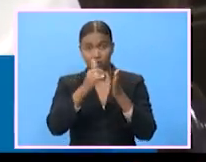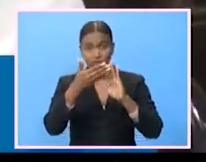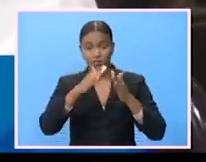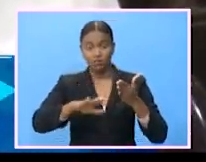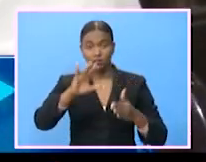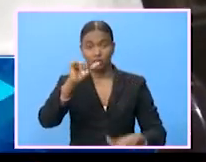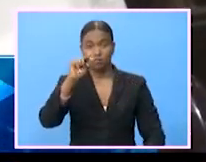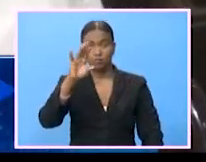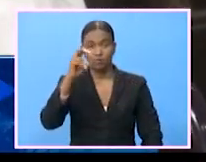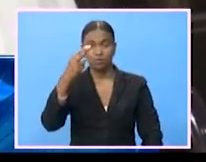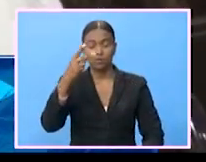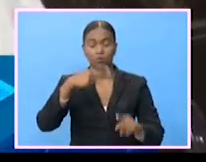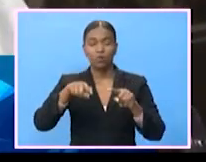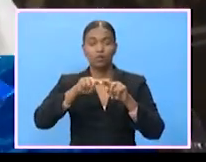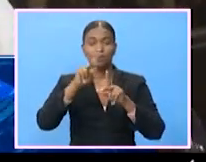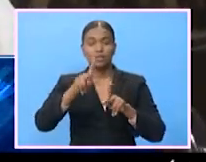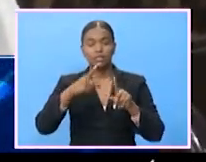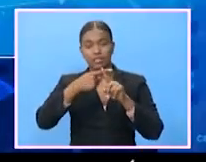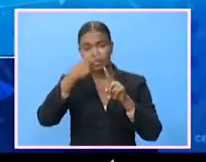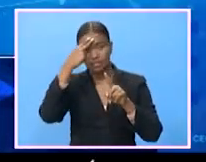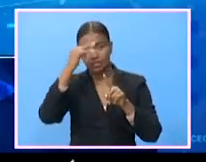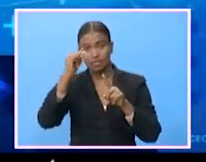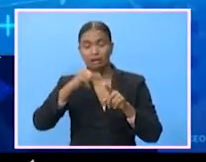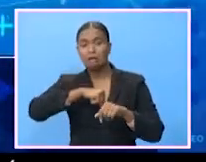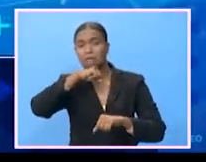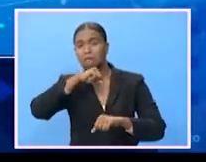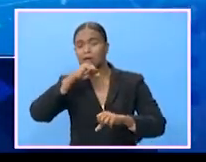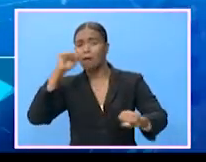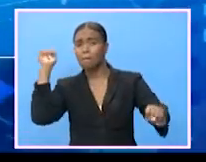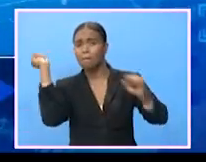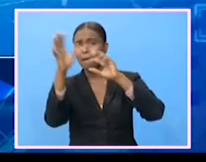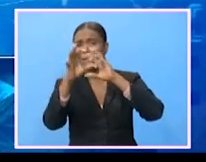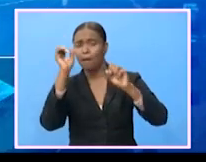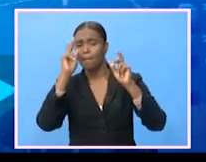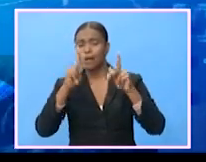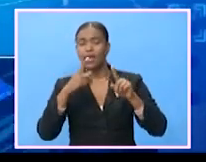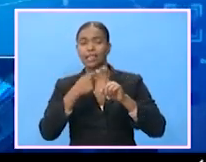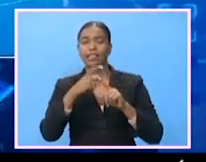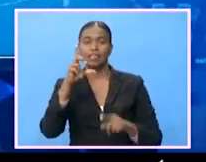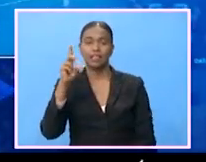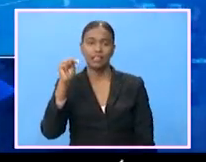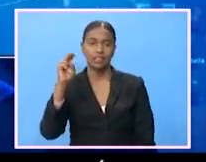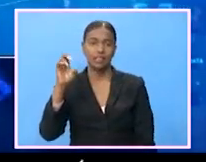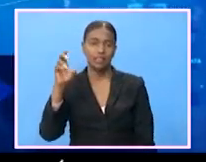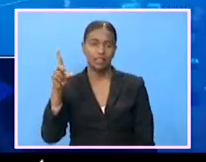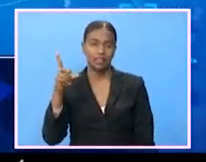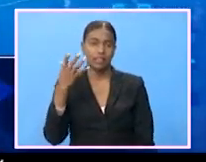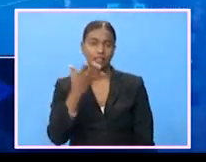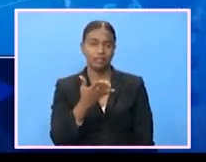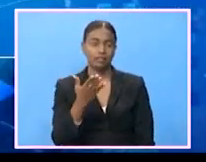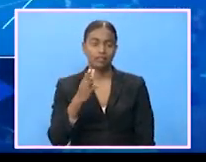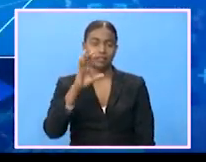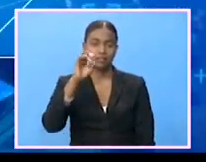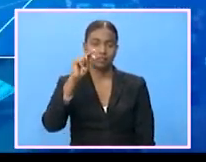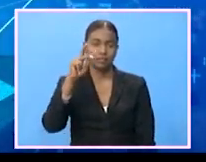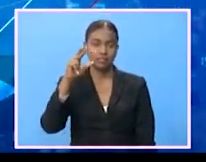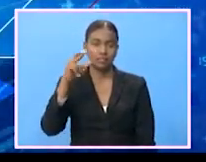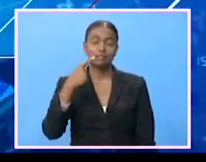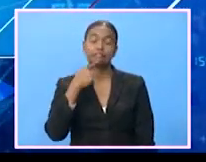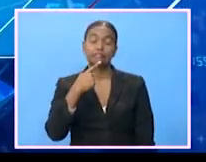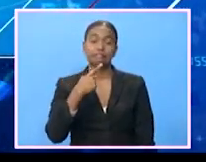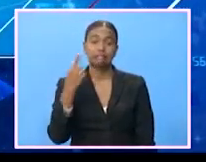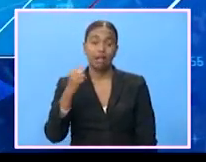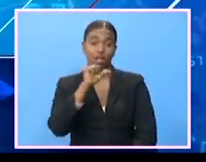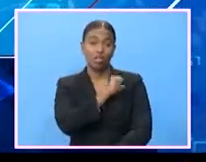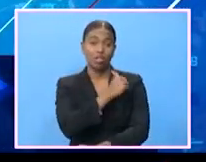Juan Bosch cuando ciudadanos haitianos recibieron a pedradas a los agentes de la Dirección General de Migración. Charpentier pues dijo que a